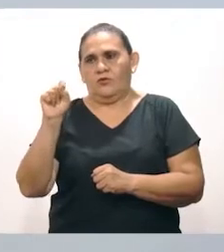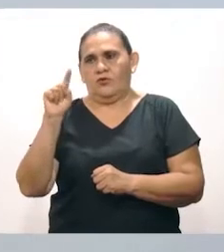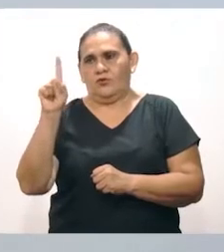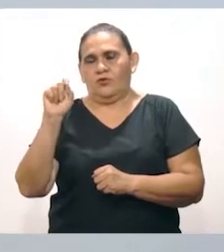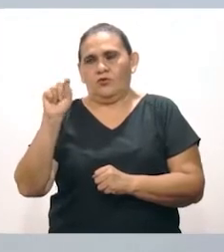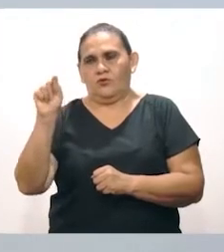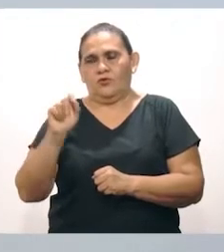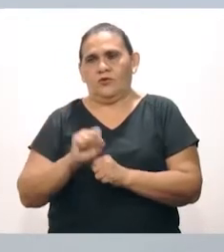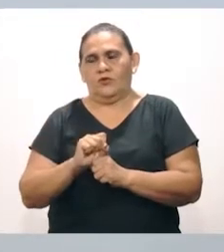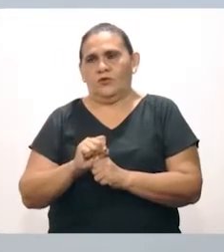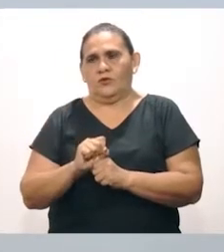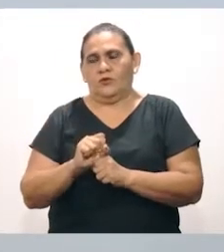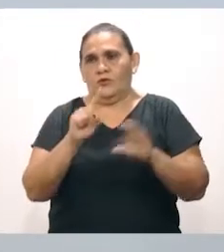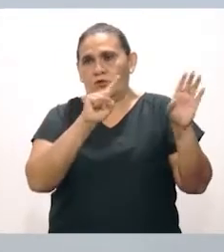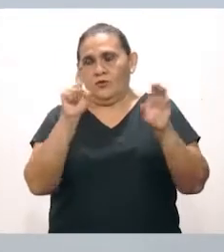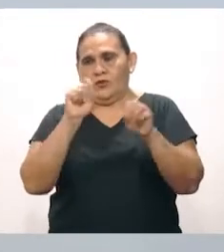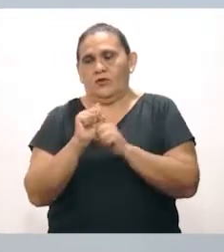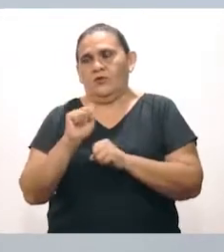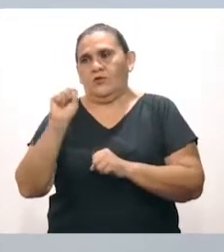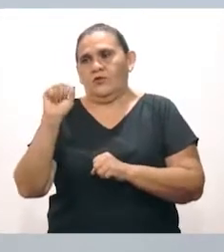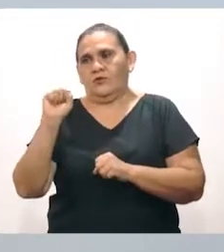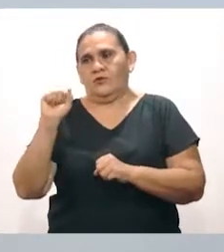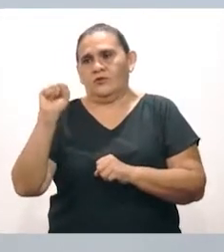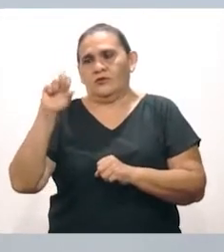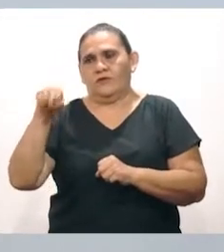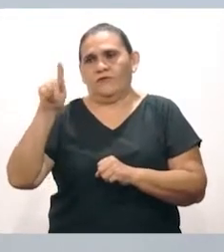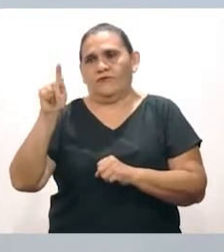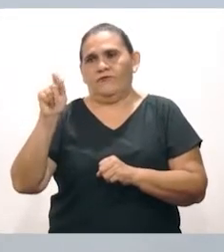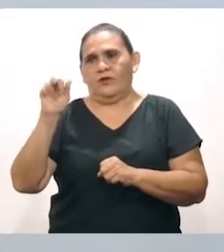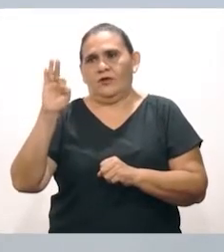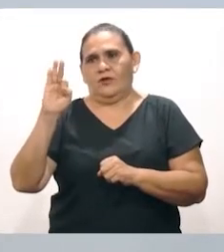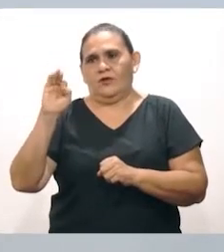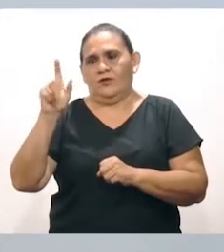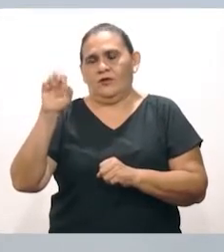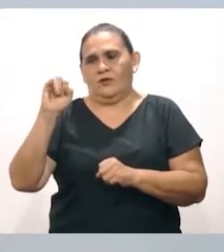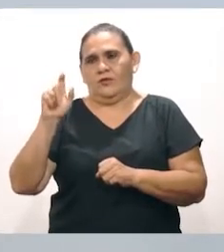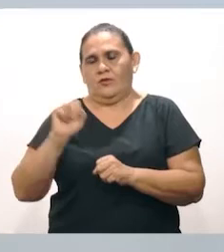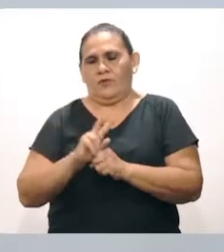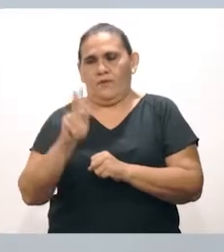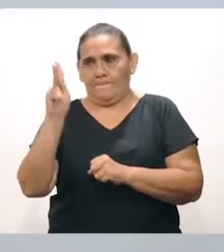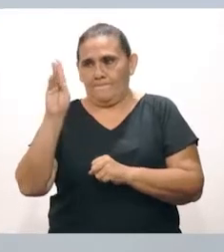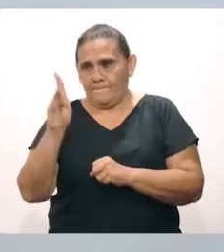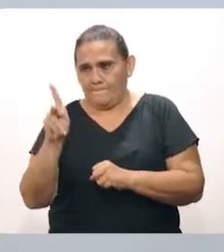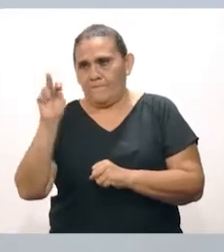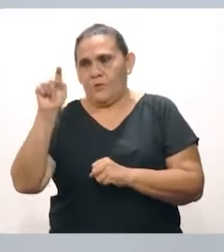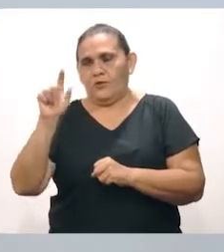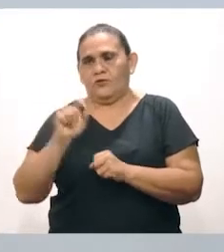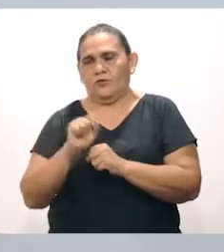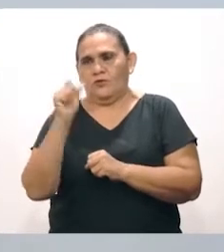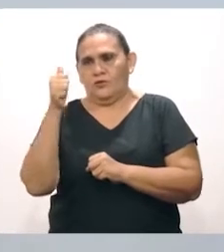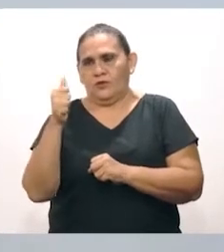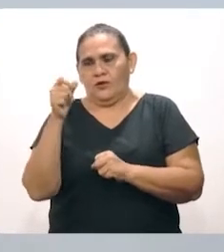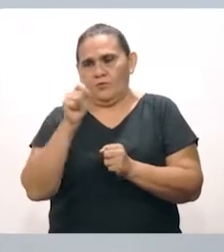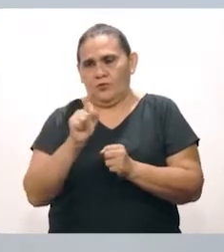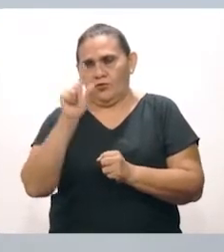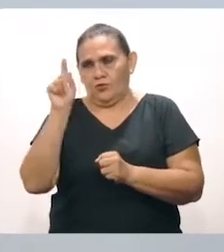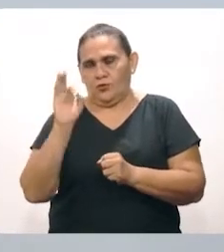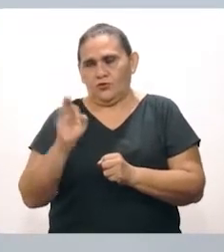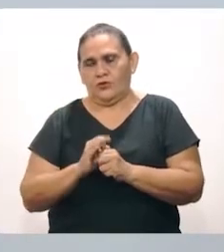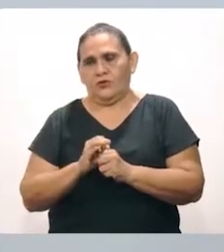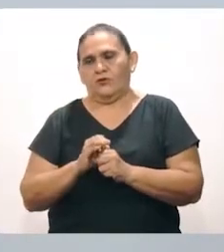San Felipe con el 100%, Tecash 83.8%, Peto 46.6%,